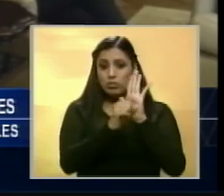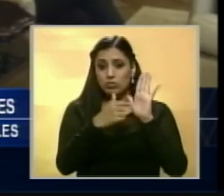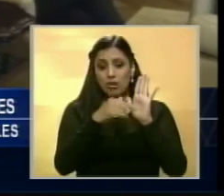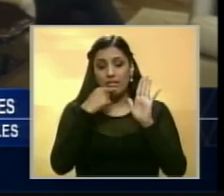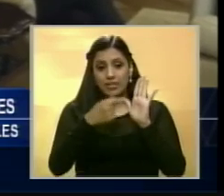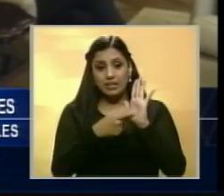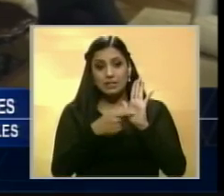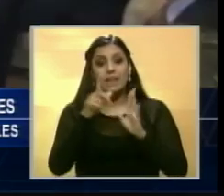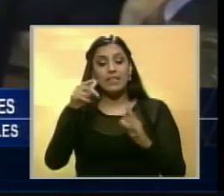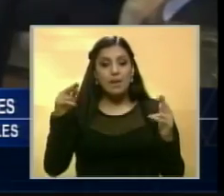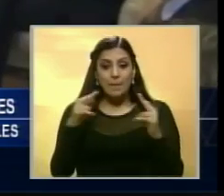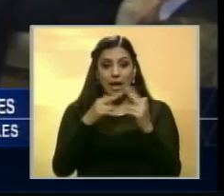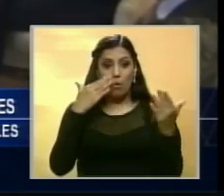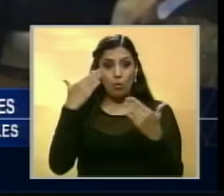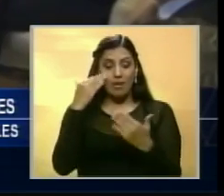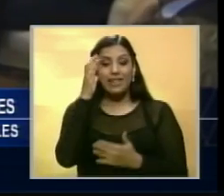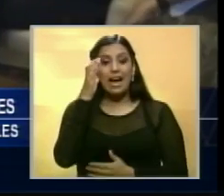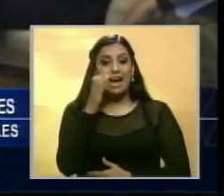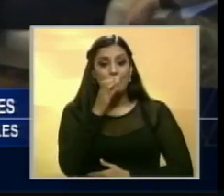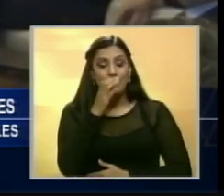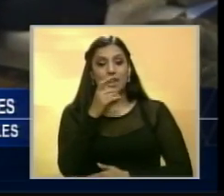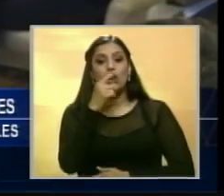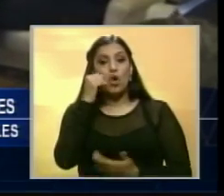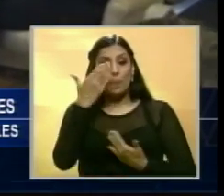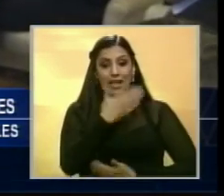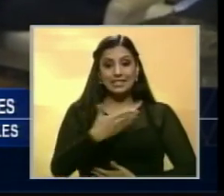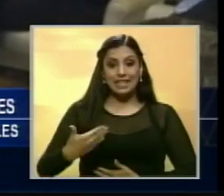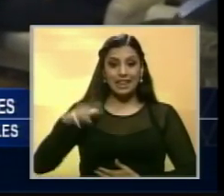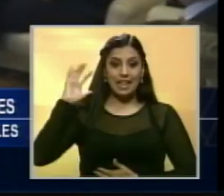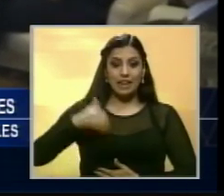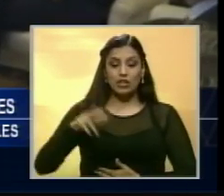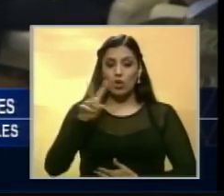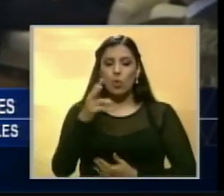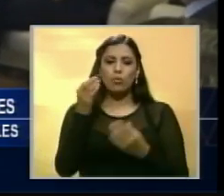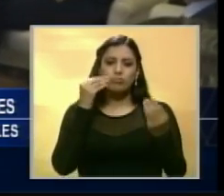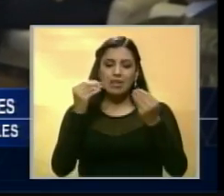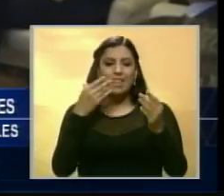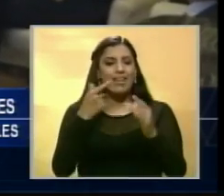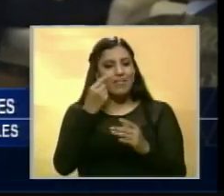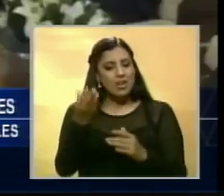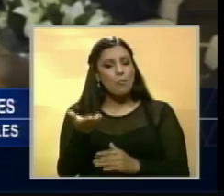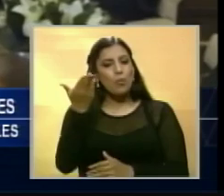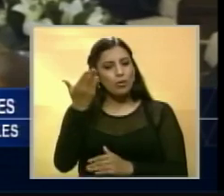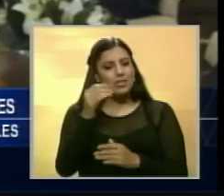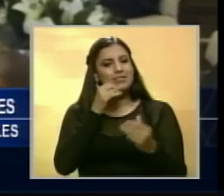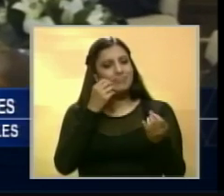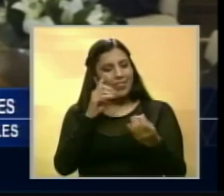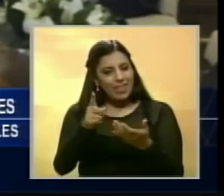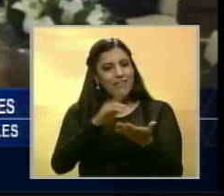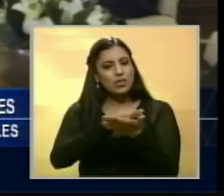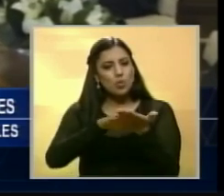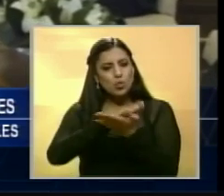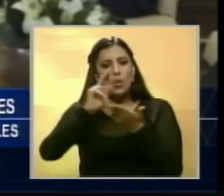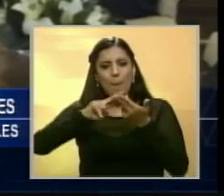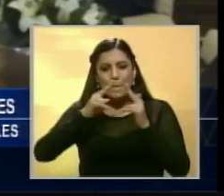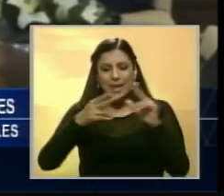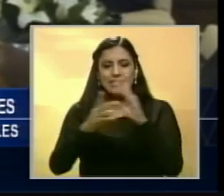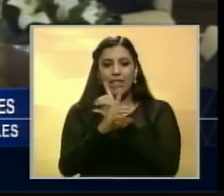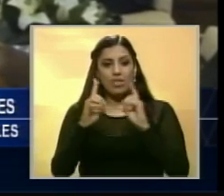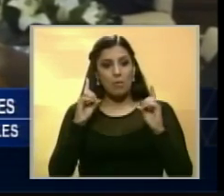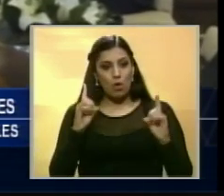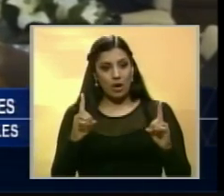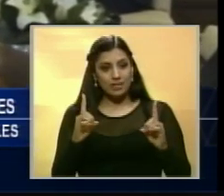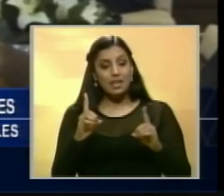constitucional. En el encuentro, Enrique Capriles y Mauricio Macri abordaron la importancia de una solución constitucional pacífica y